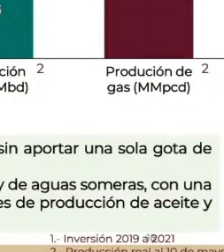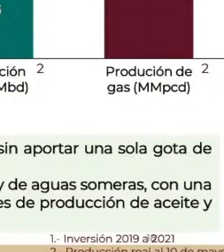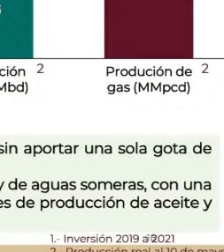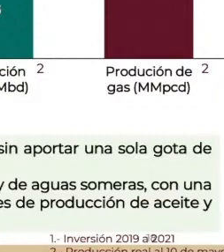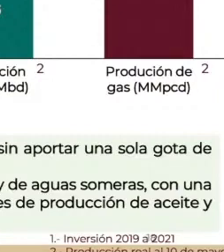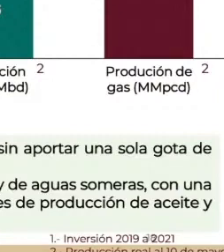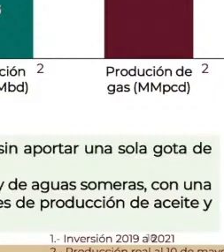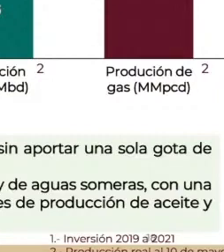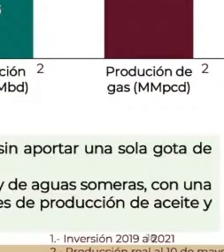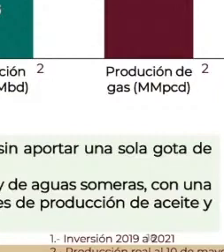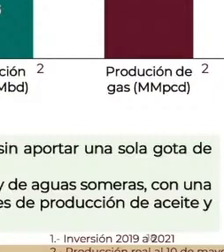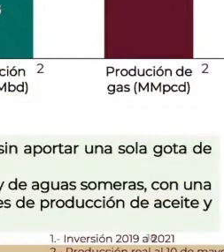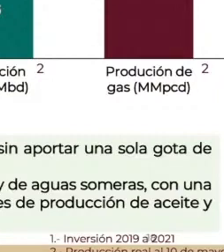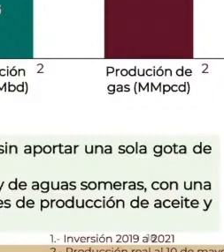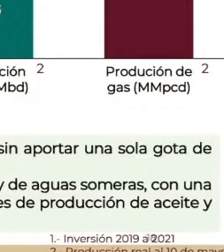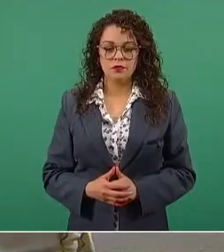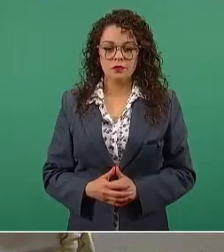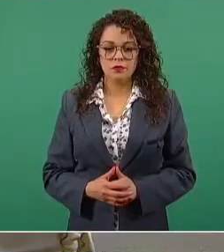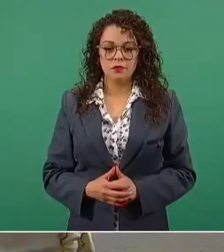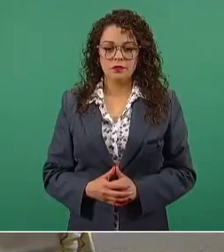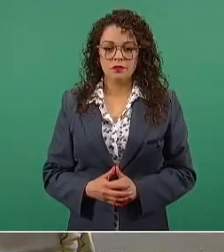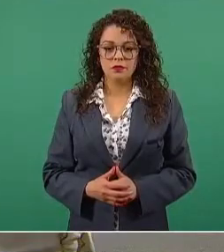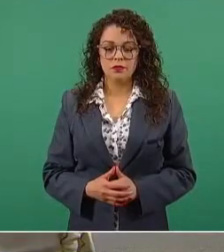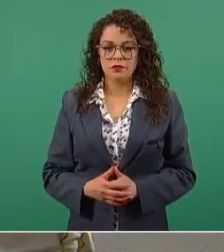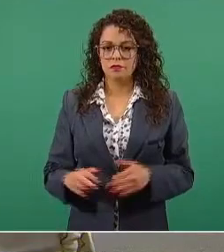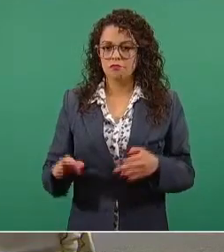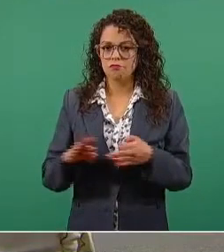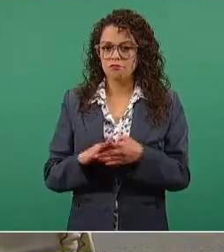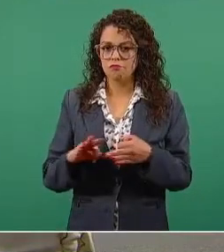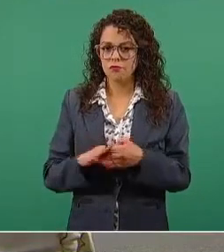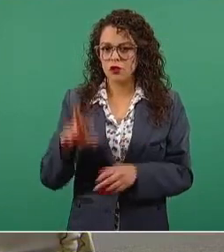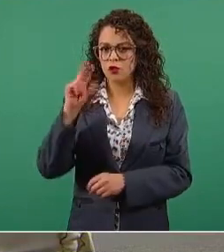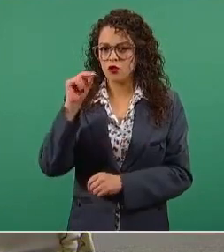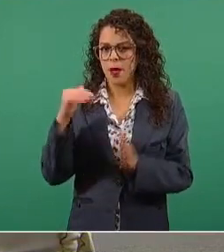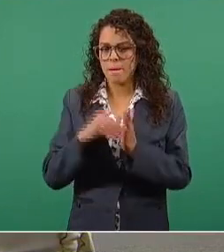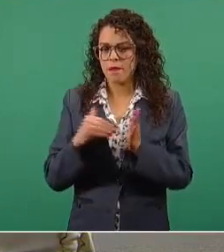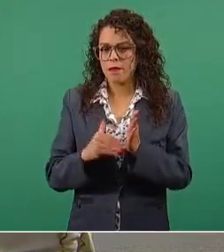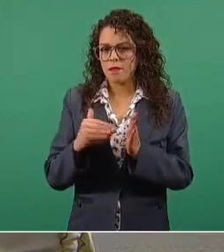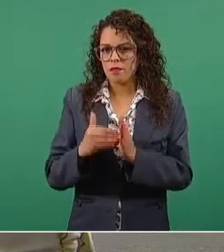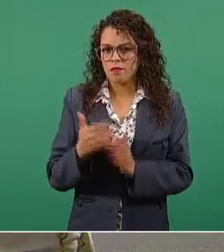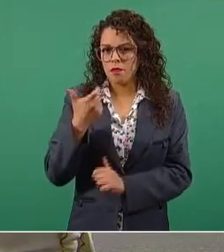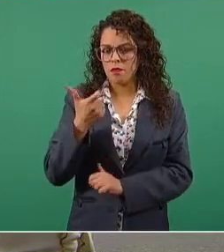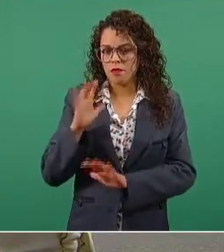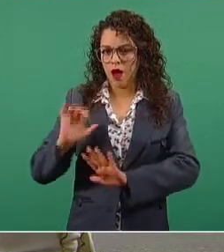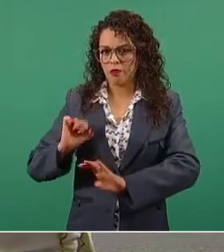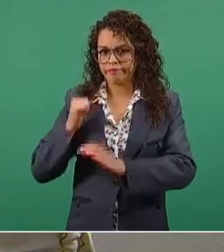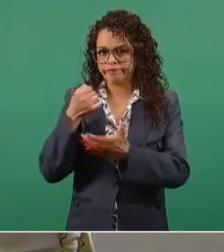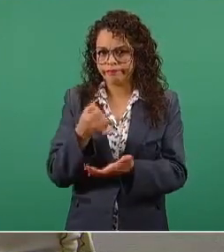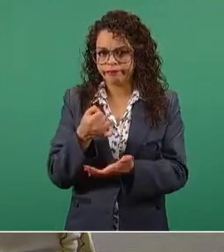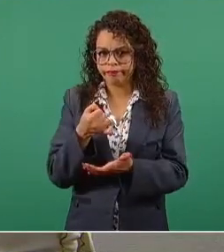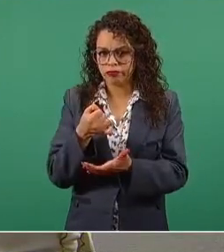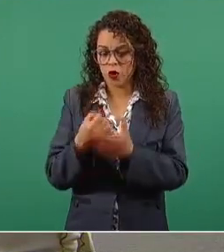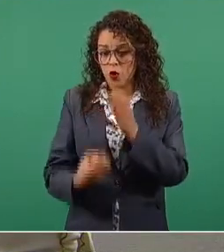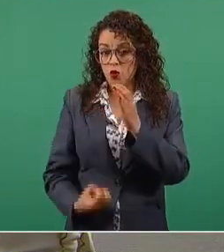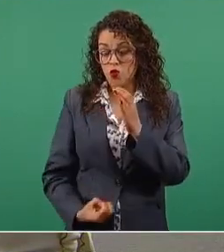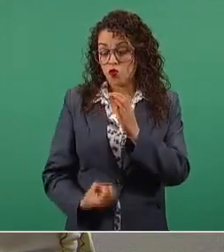en 2 años invertido cerca de 80 mil millones de pesos en campos